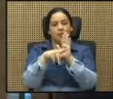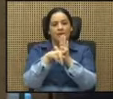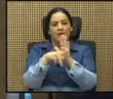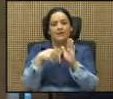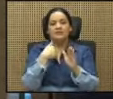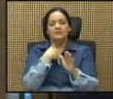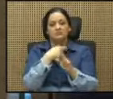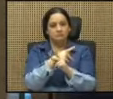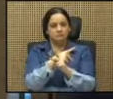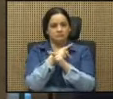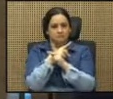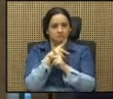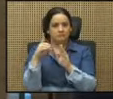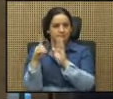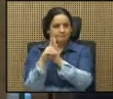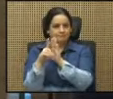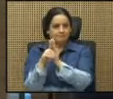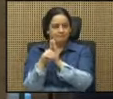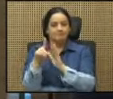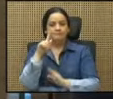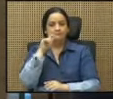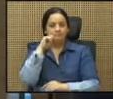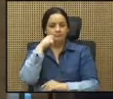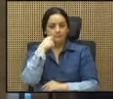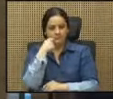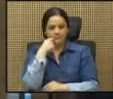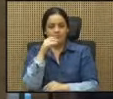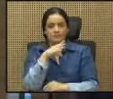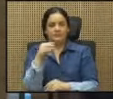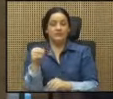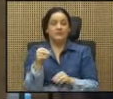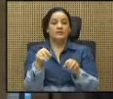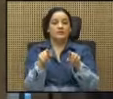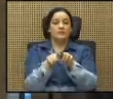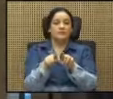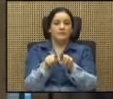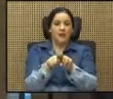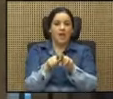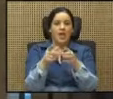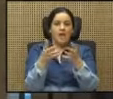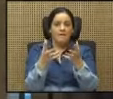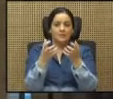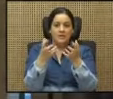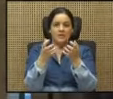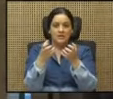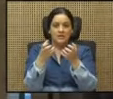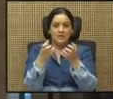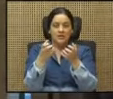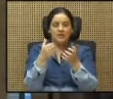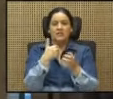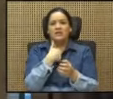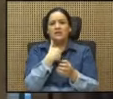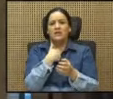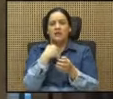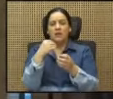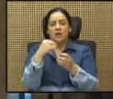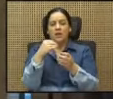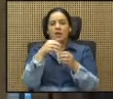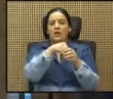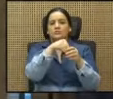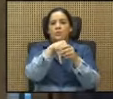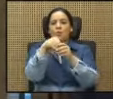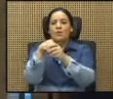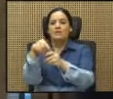el derecho a la intimidad, al pretender obtener los estados de cuenta de los